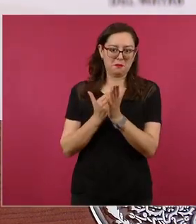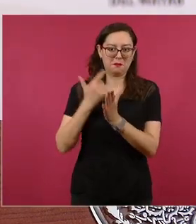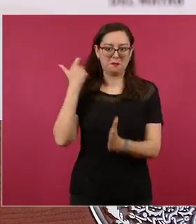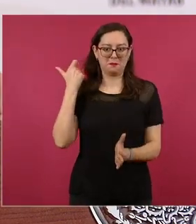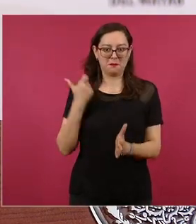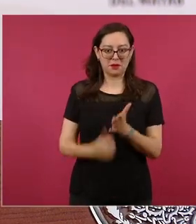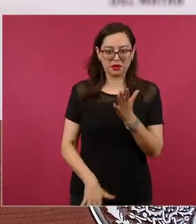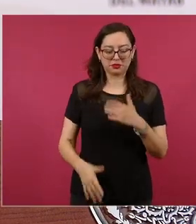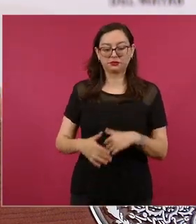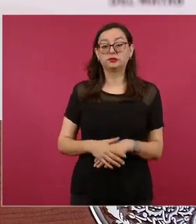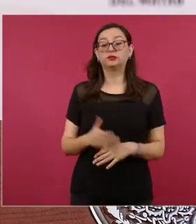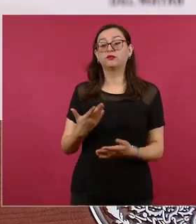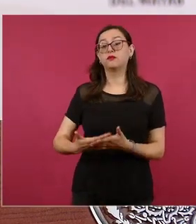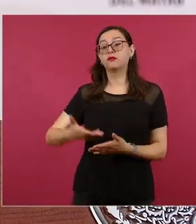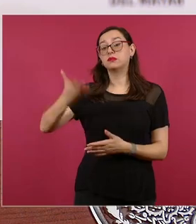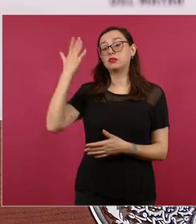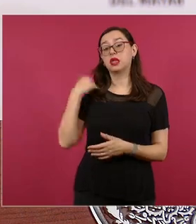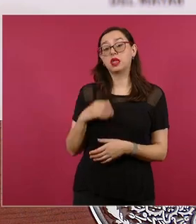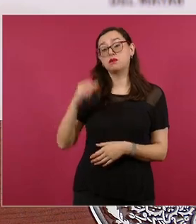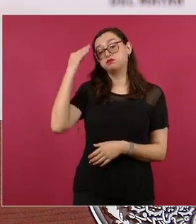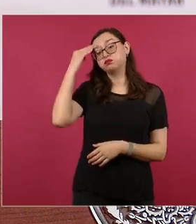se hace en 1.